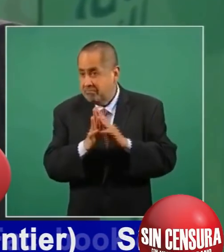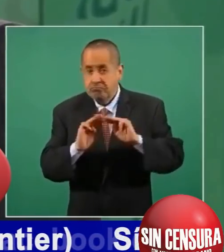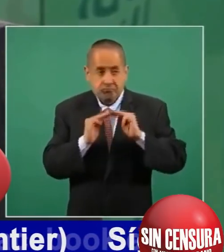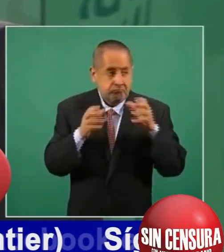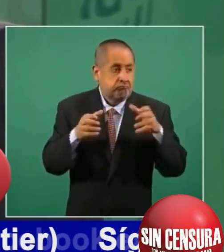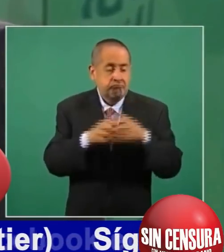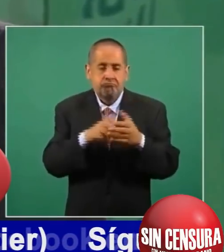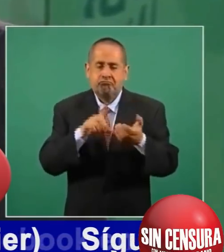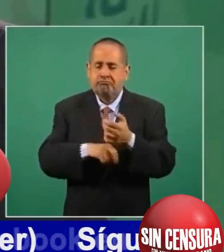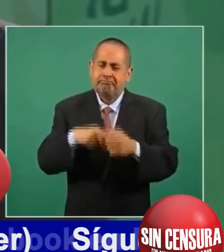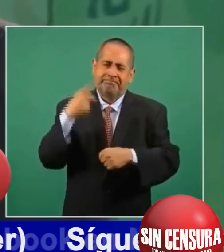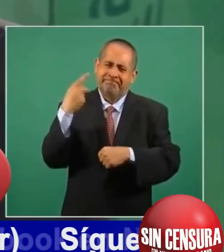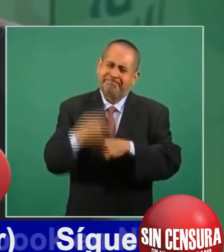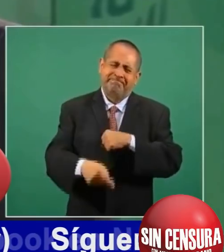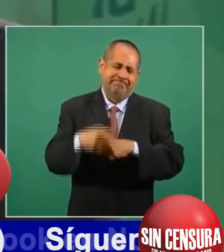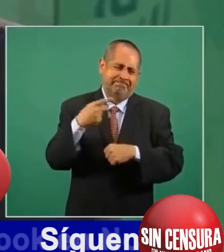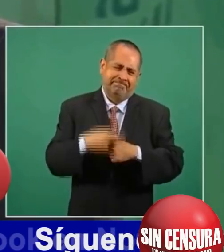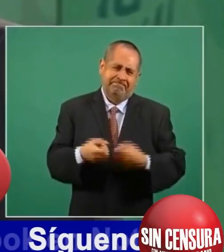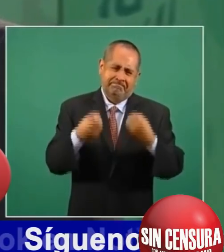a